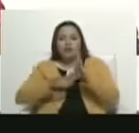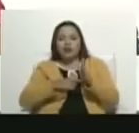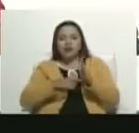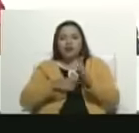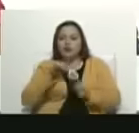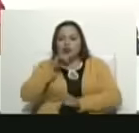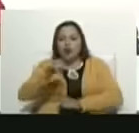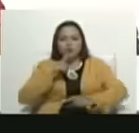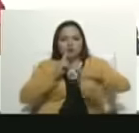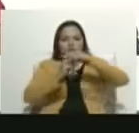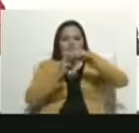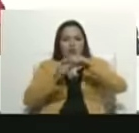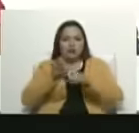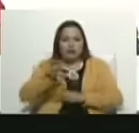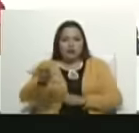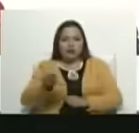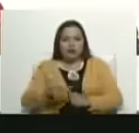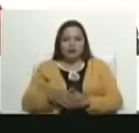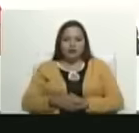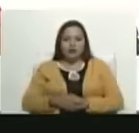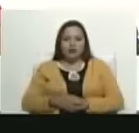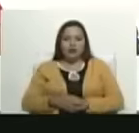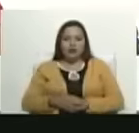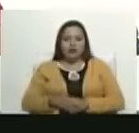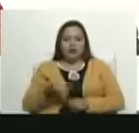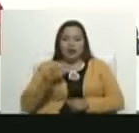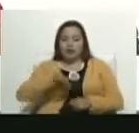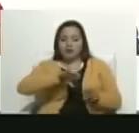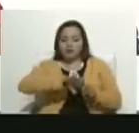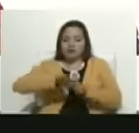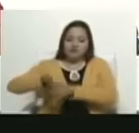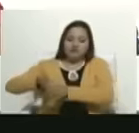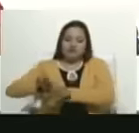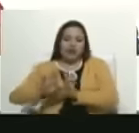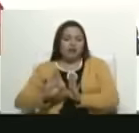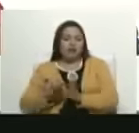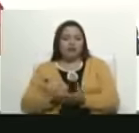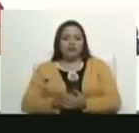país que los ha dejado a un lado.